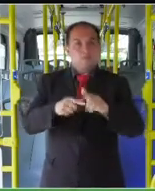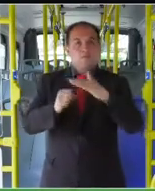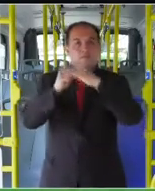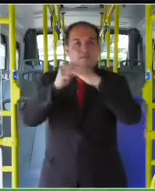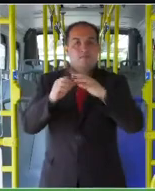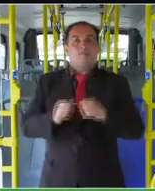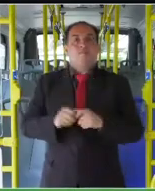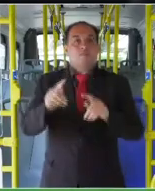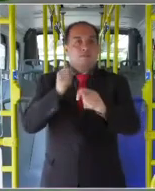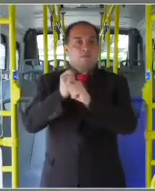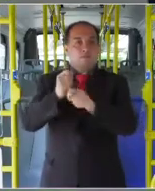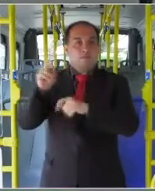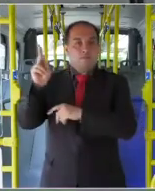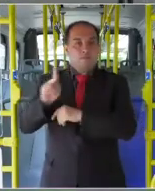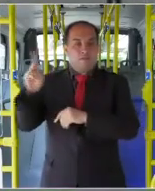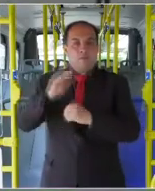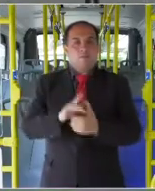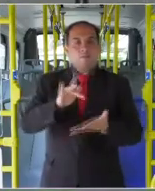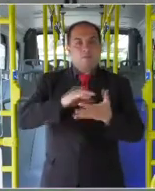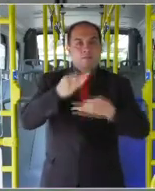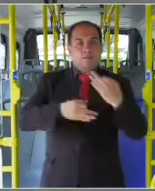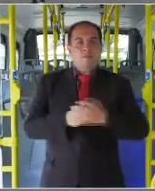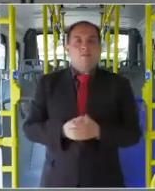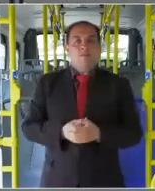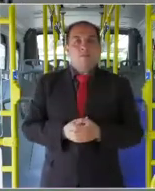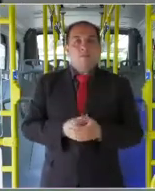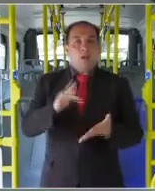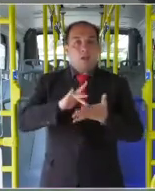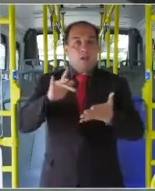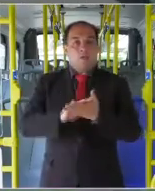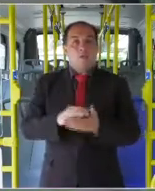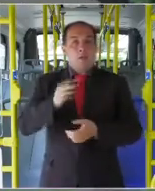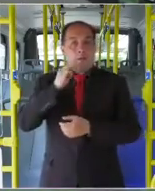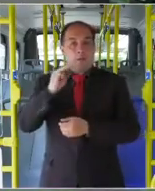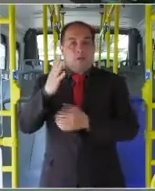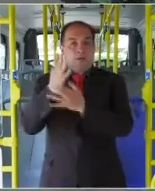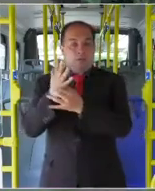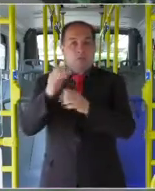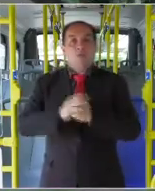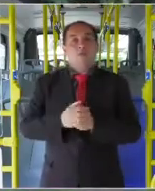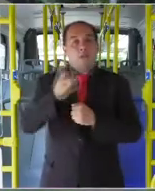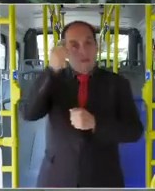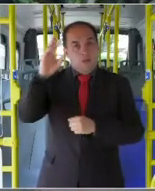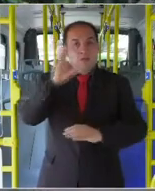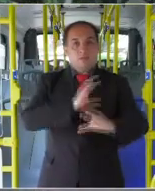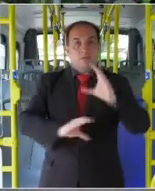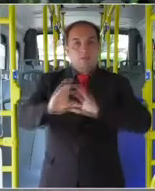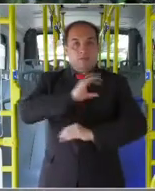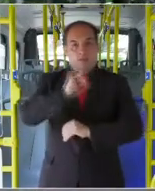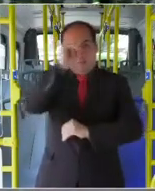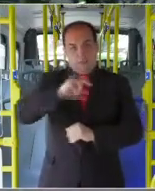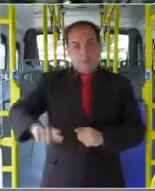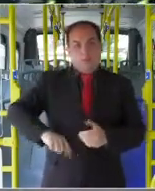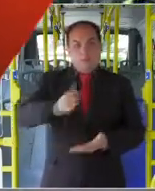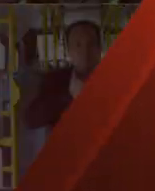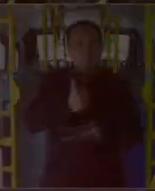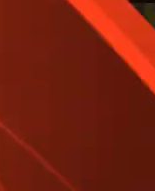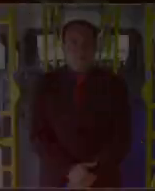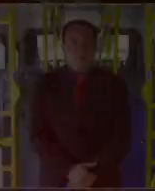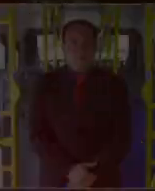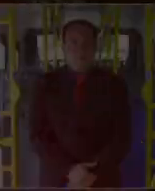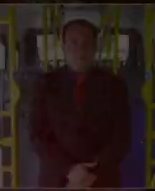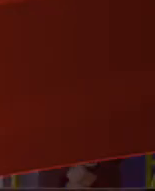todas. Agradecemos el mensaje que nos ha dirigido la doctora Claudia Sheinbaum Pardo, jefa de gobierno de la Ciudad de